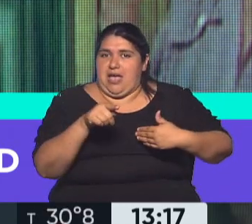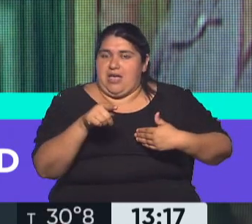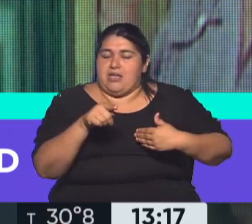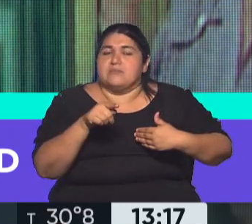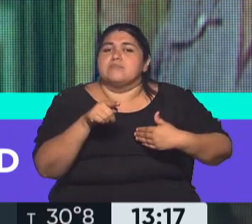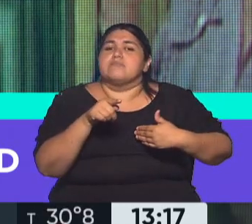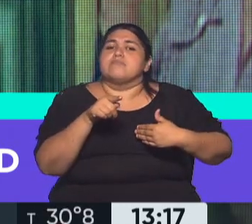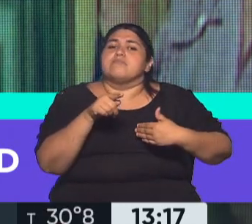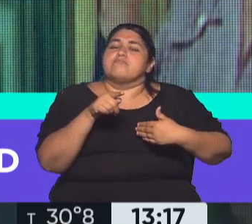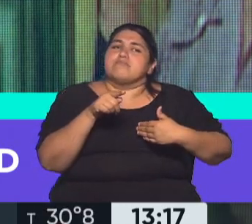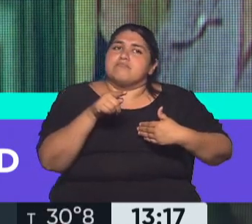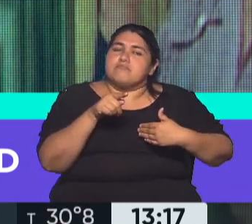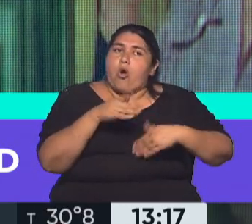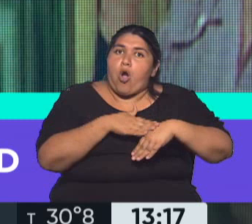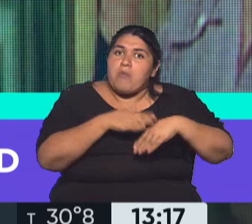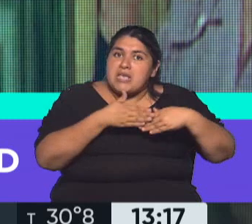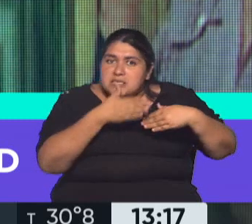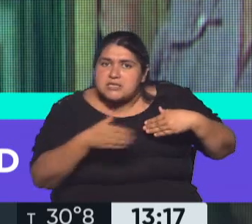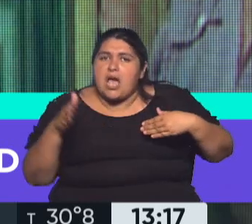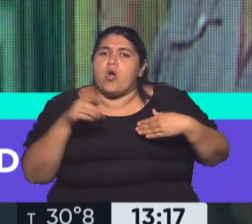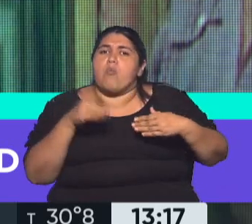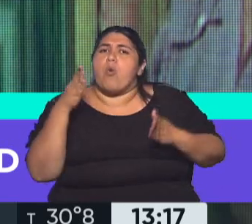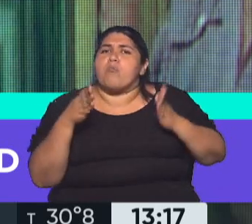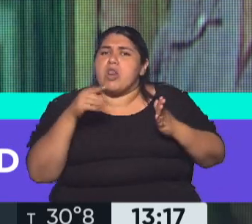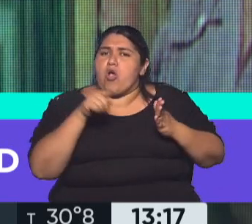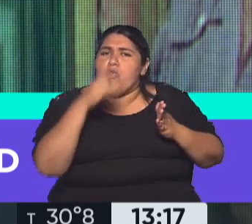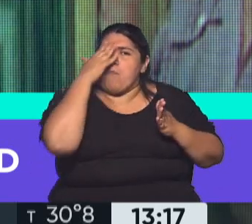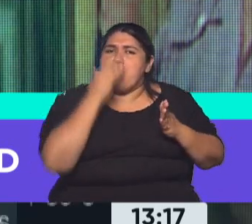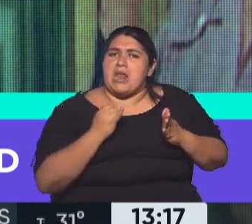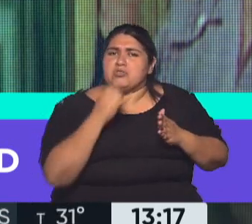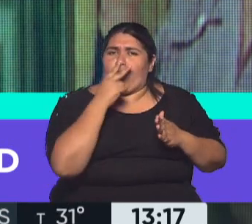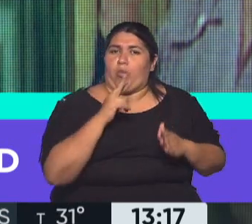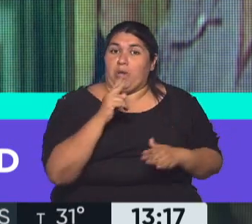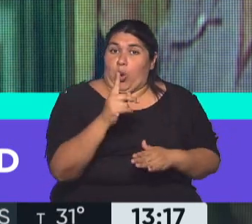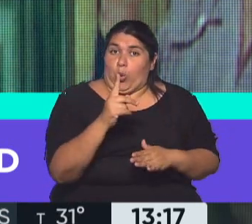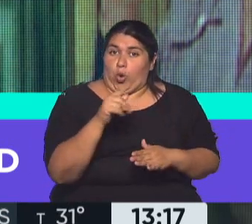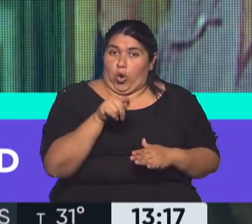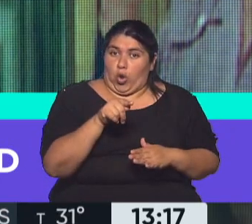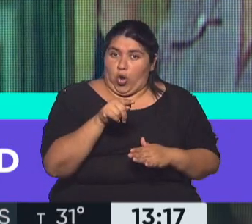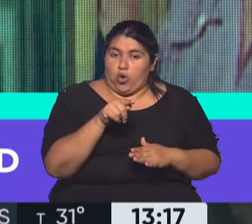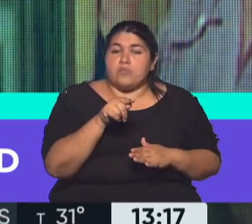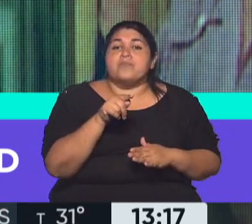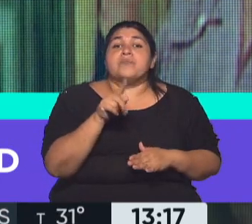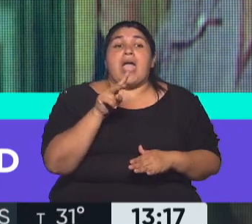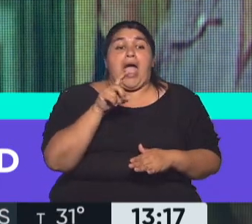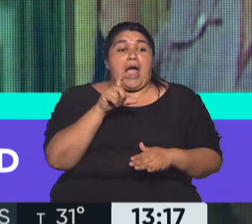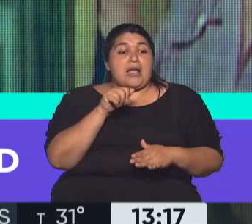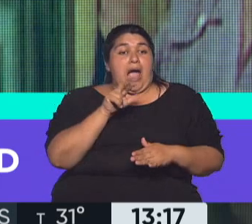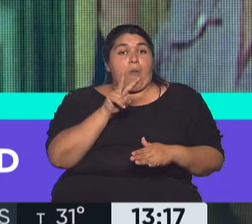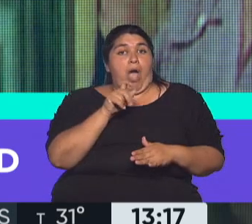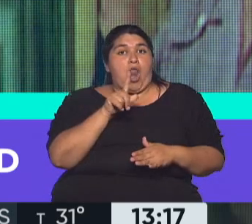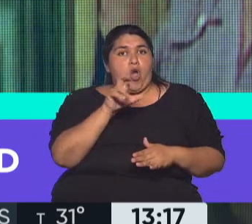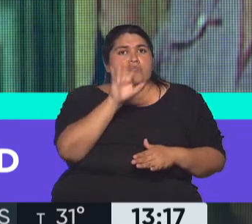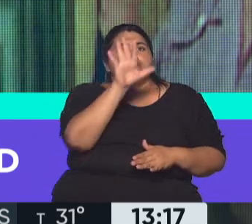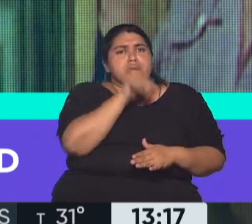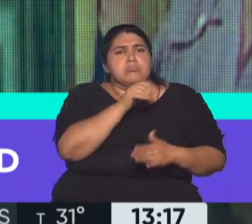arbitrario, si se quiere, de arranque, en marzo del 2001, cuando se lo convoca a Domingo Cavallo, que había